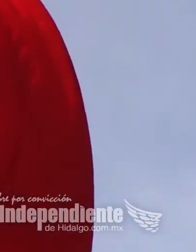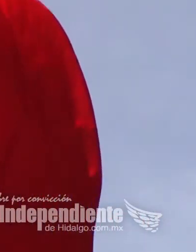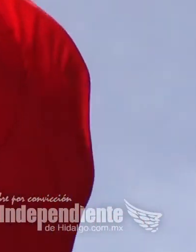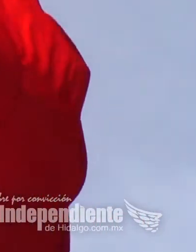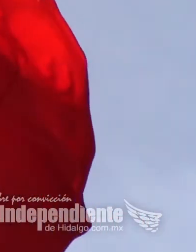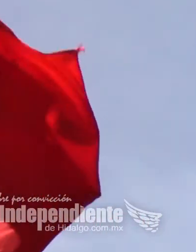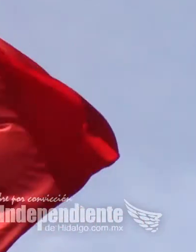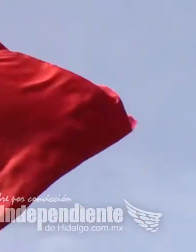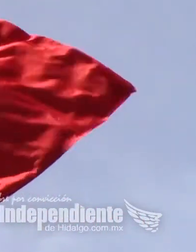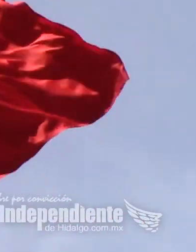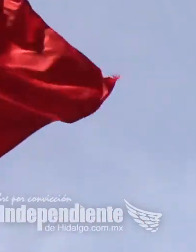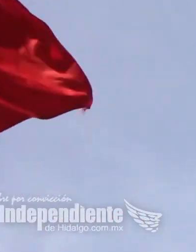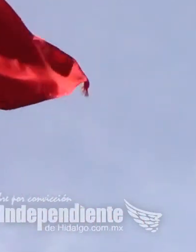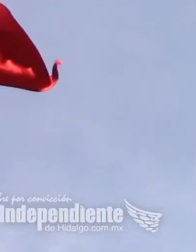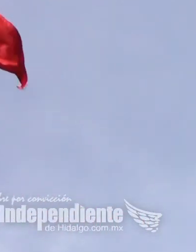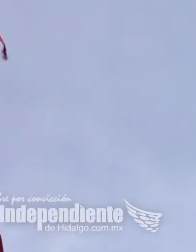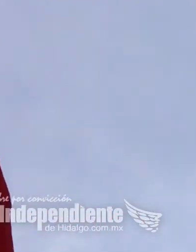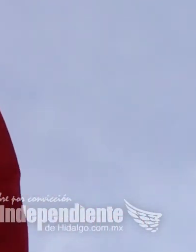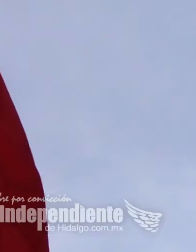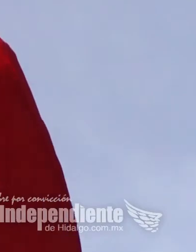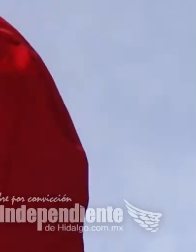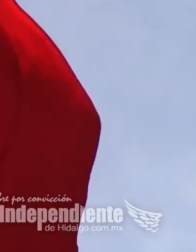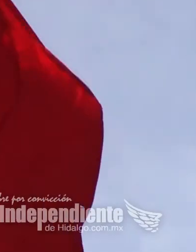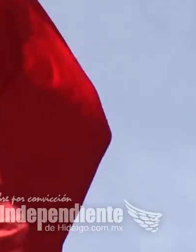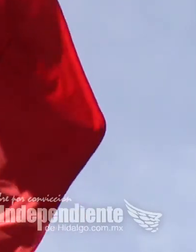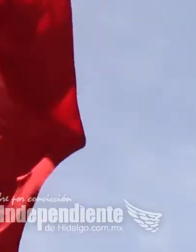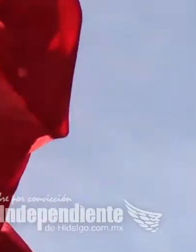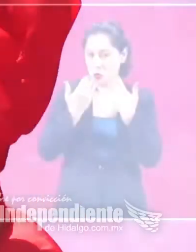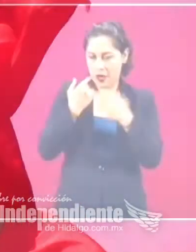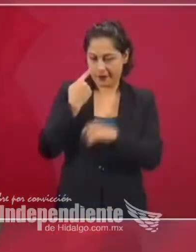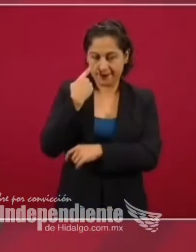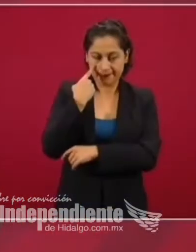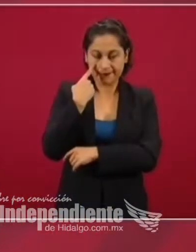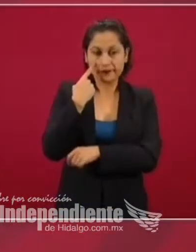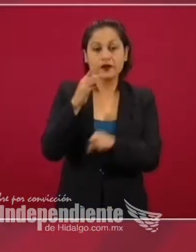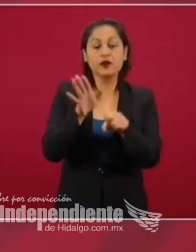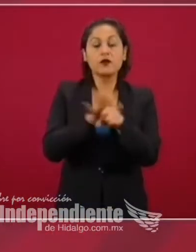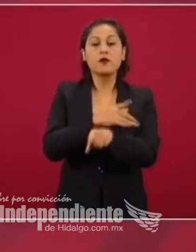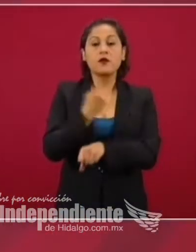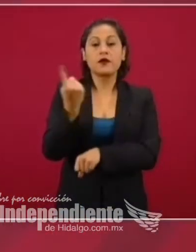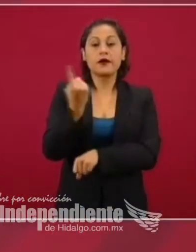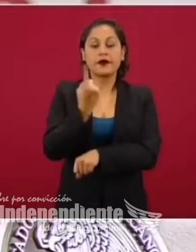en su derecho, aunque después mencionó que no hay ninguna posibilidad. Sí,